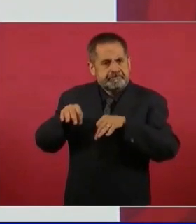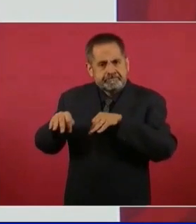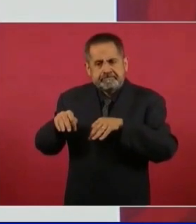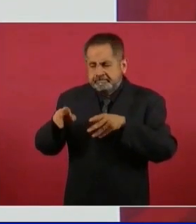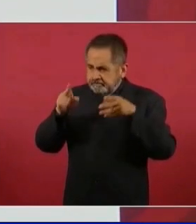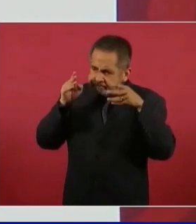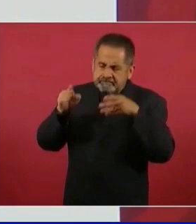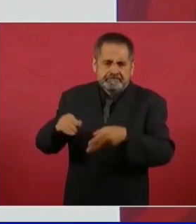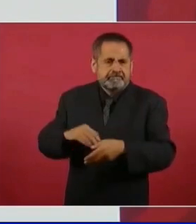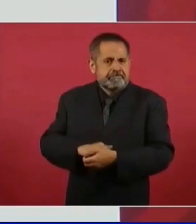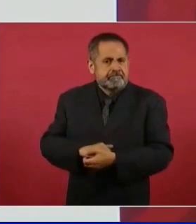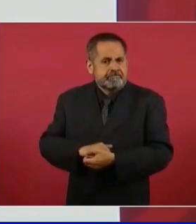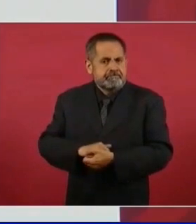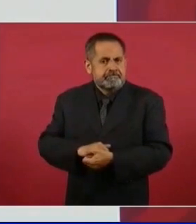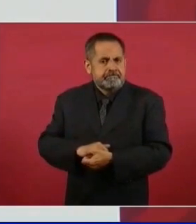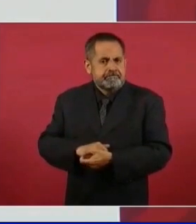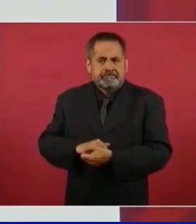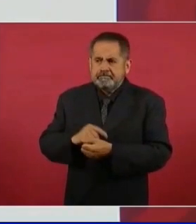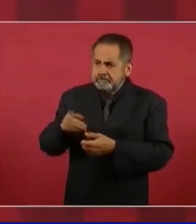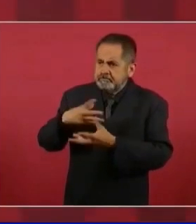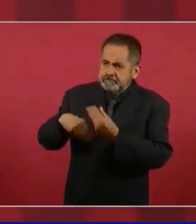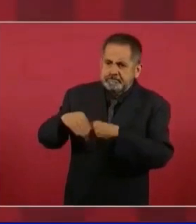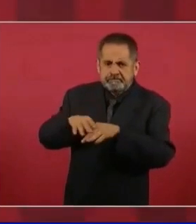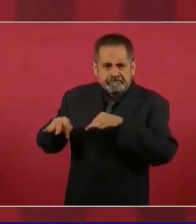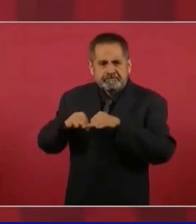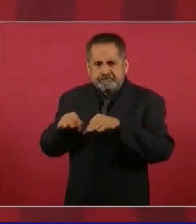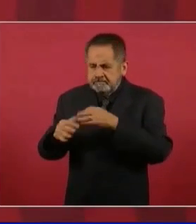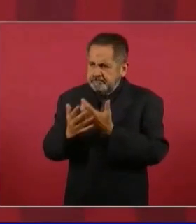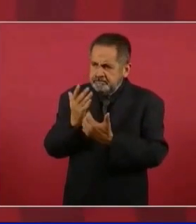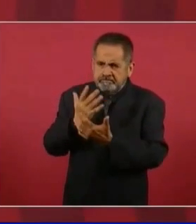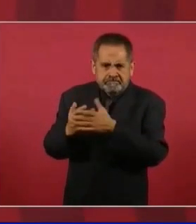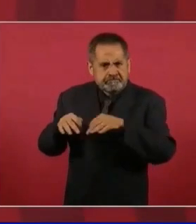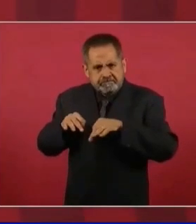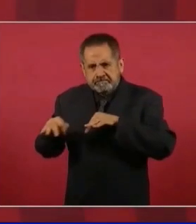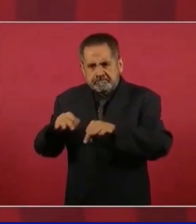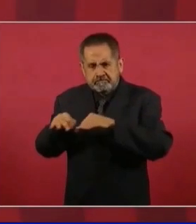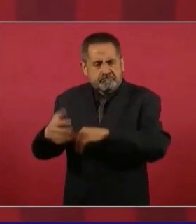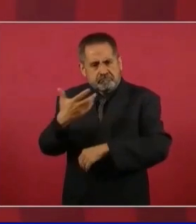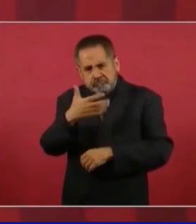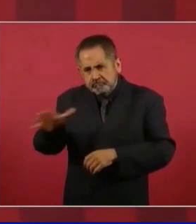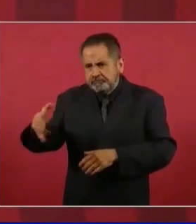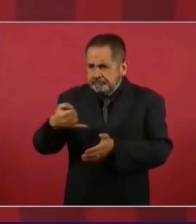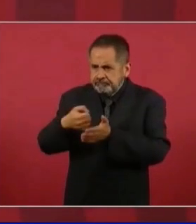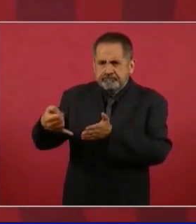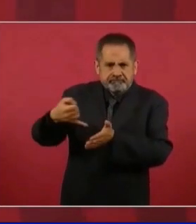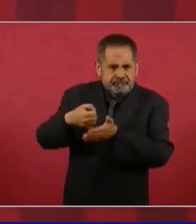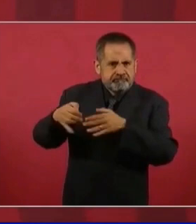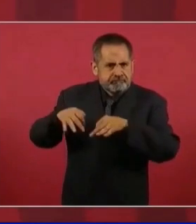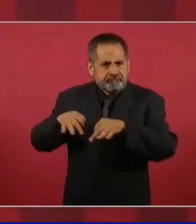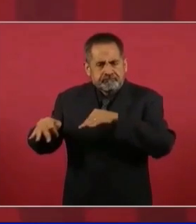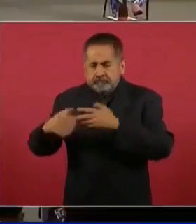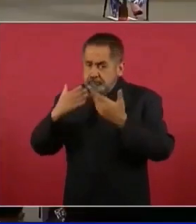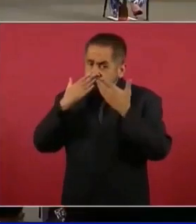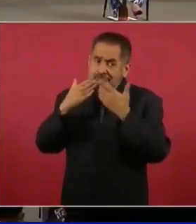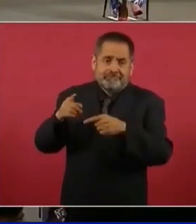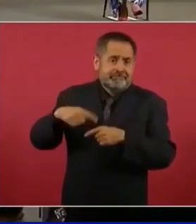a producir mucho en el campo, también